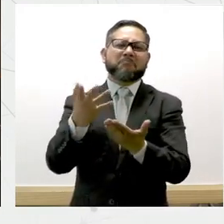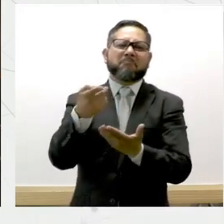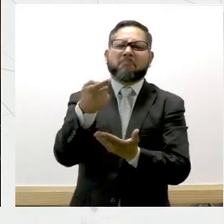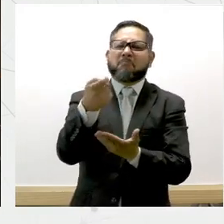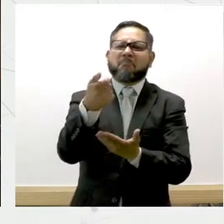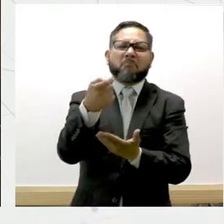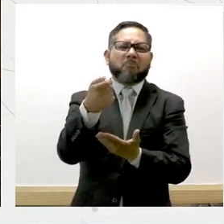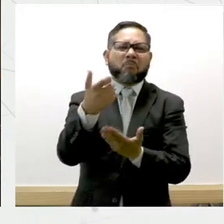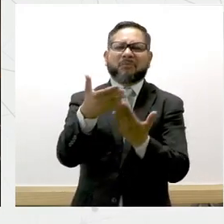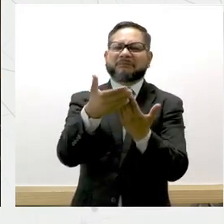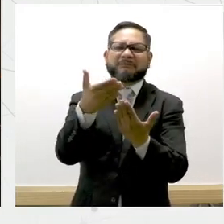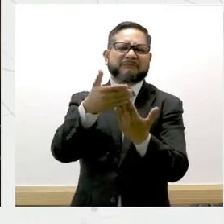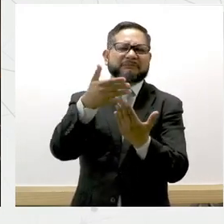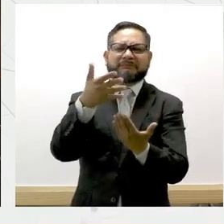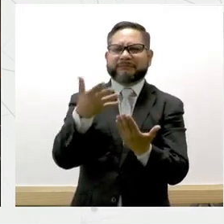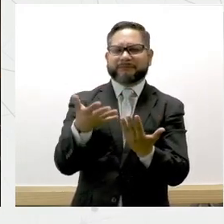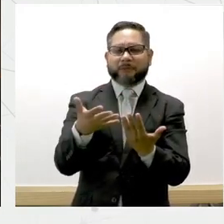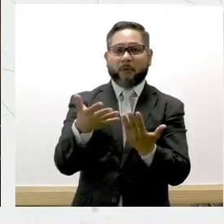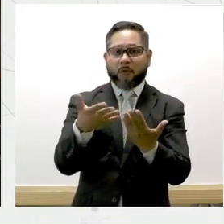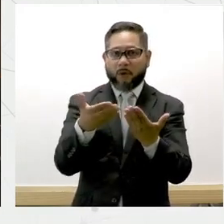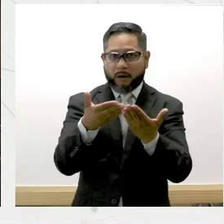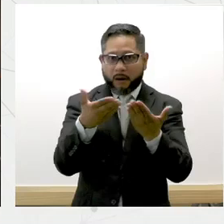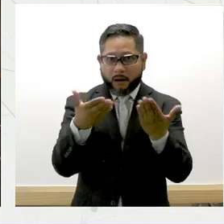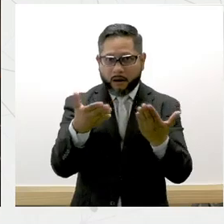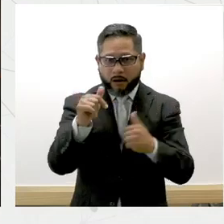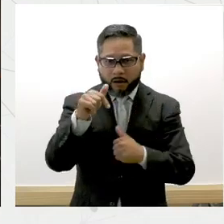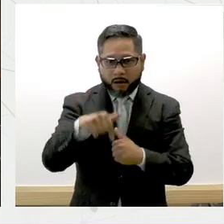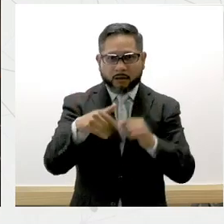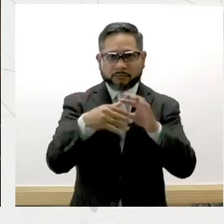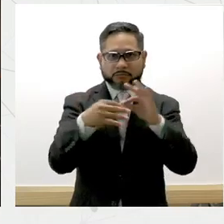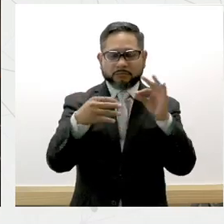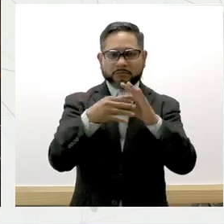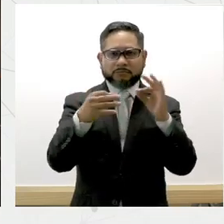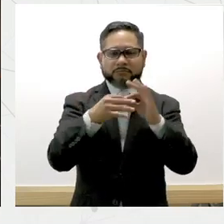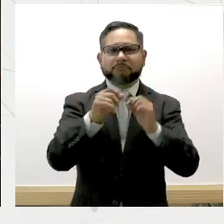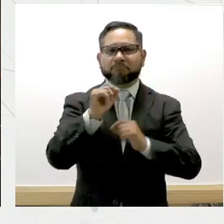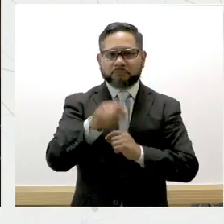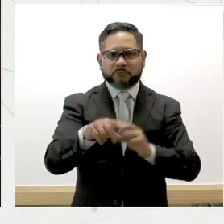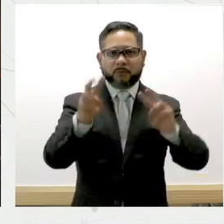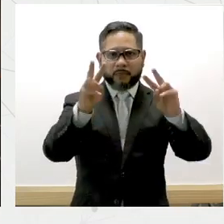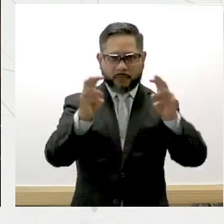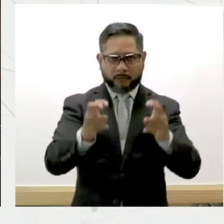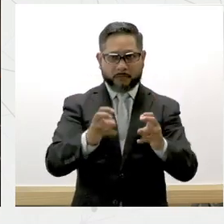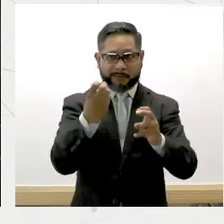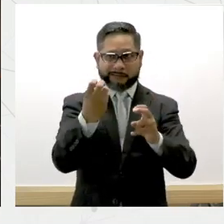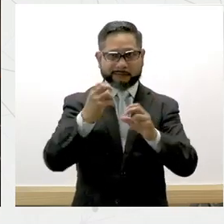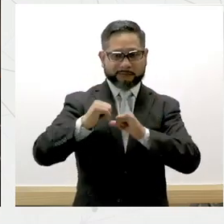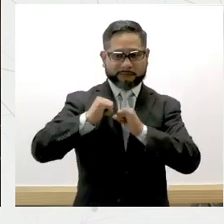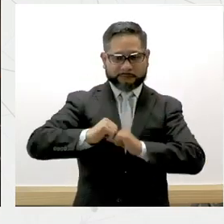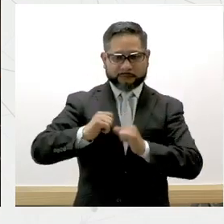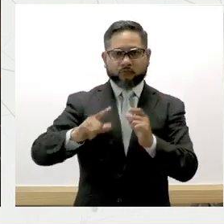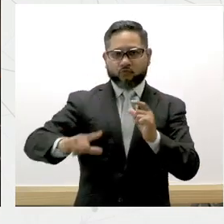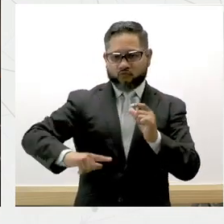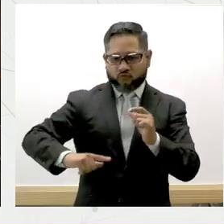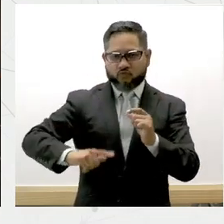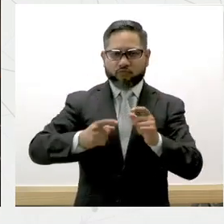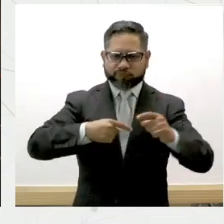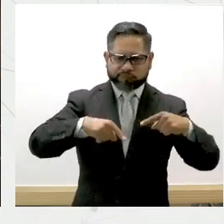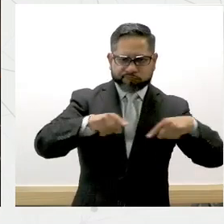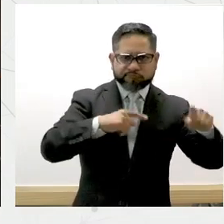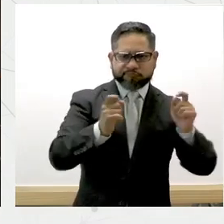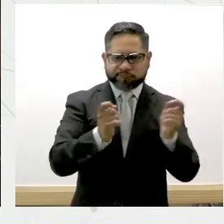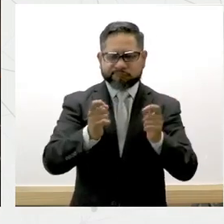ello, hoy nos vamos a ocupar de hablar precisamente de los retos que nos ofrece la gobernanza, ¿no?, pública ante el desarrollo